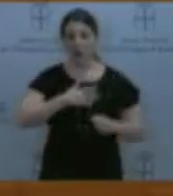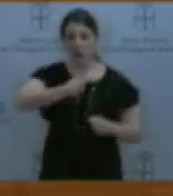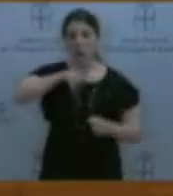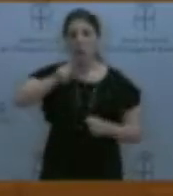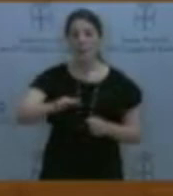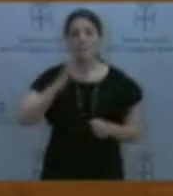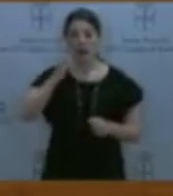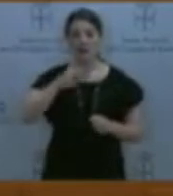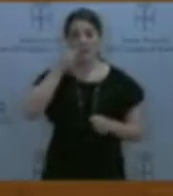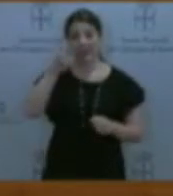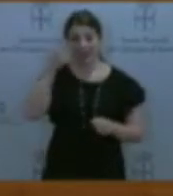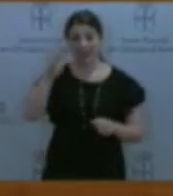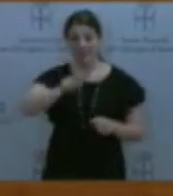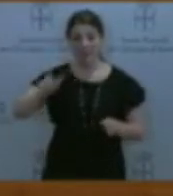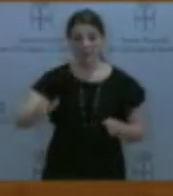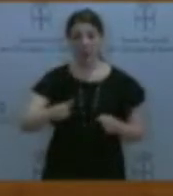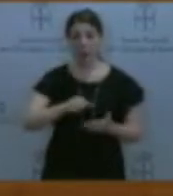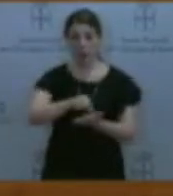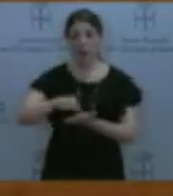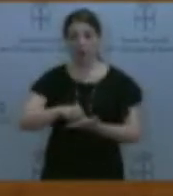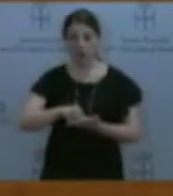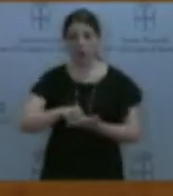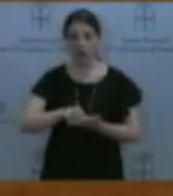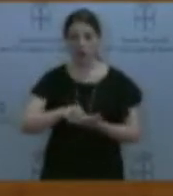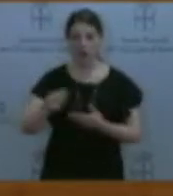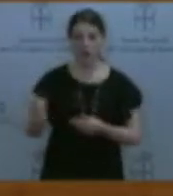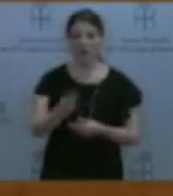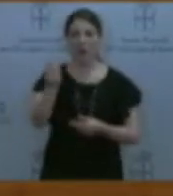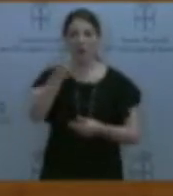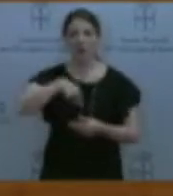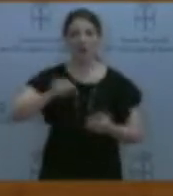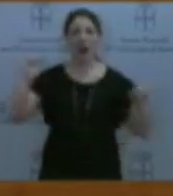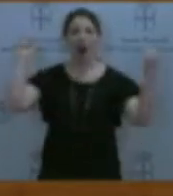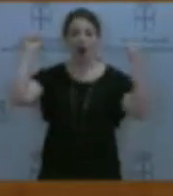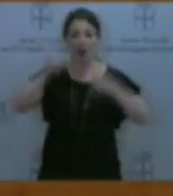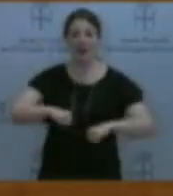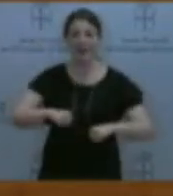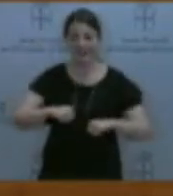Y creo que estaremos todos y todas de acuerdo en que un planteamiento de futuro que no ha